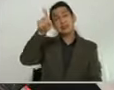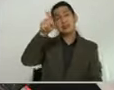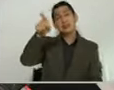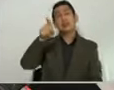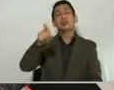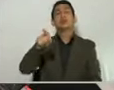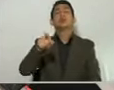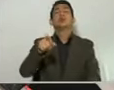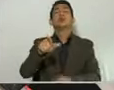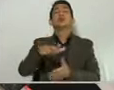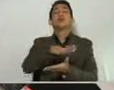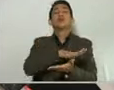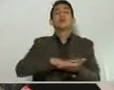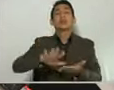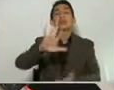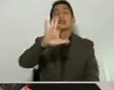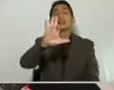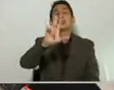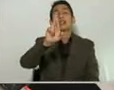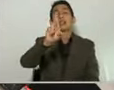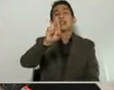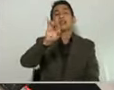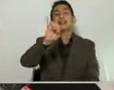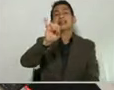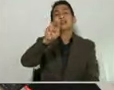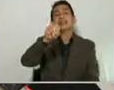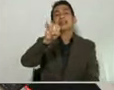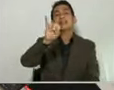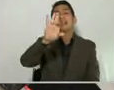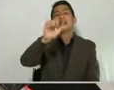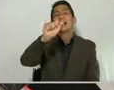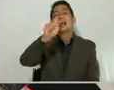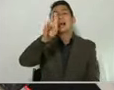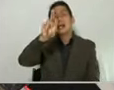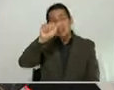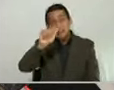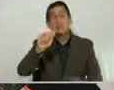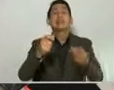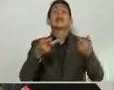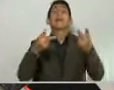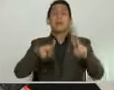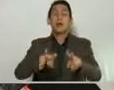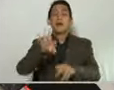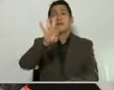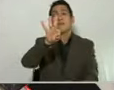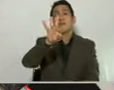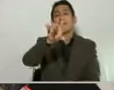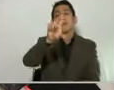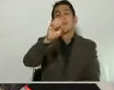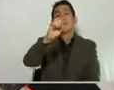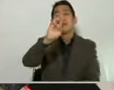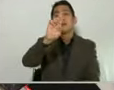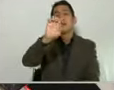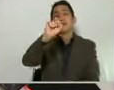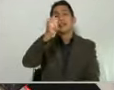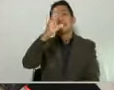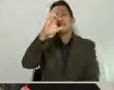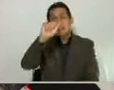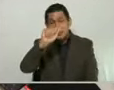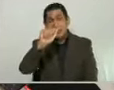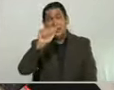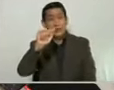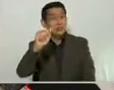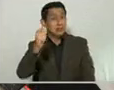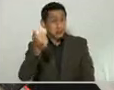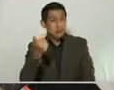de Trinipuerto, la del 25 de julio en la entrada de La Floresta y la avenida Juan Tanca Marengo a la altura del Colegio Americano.